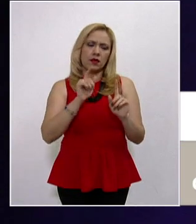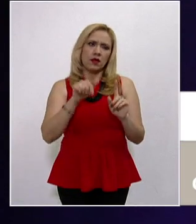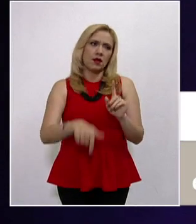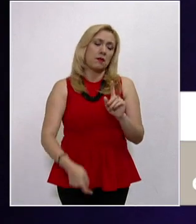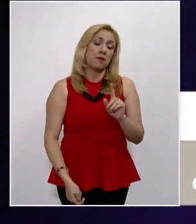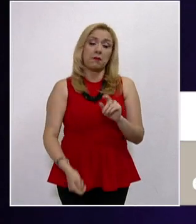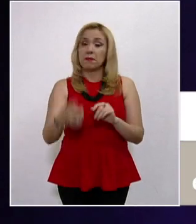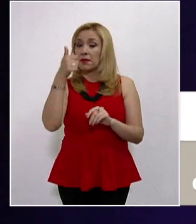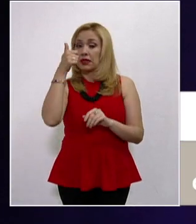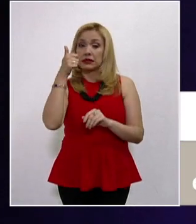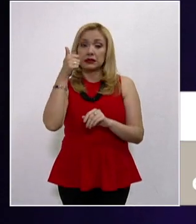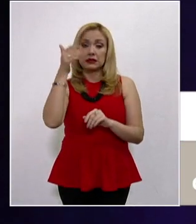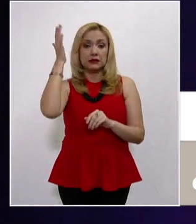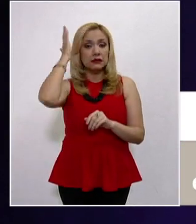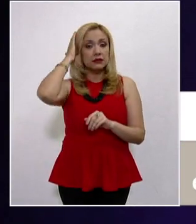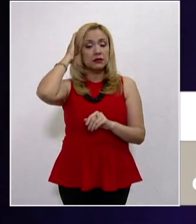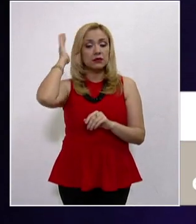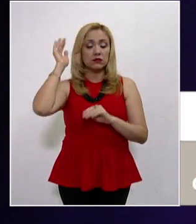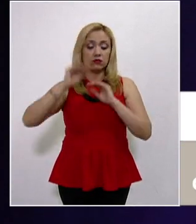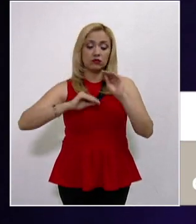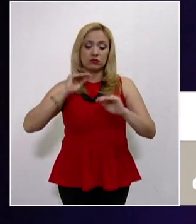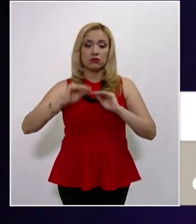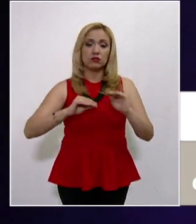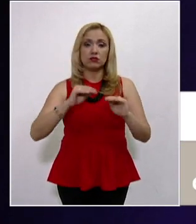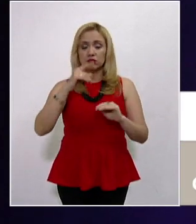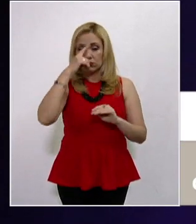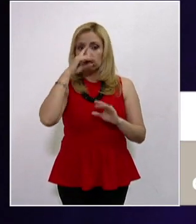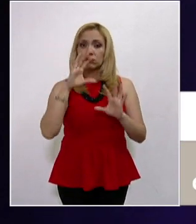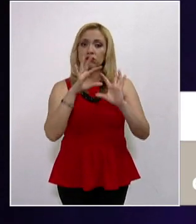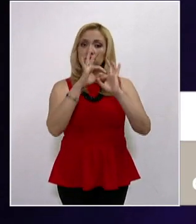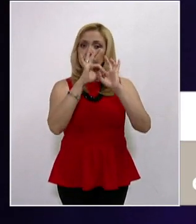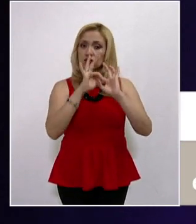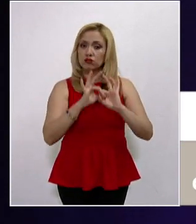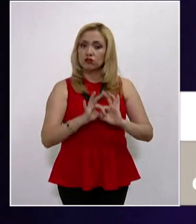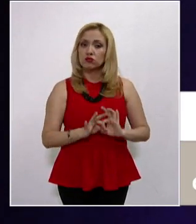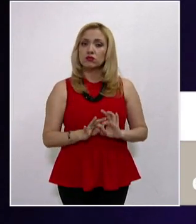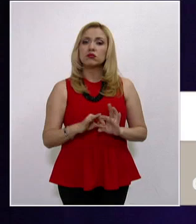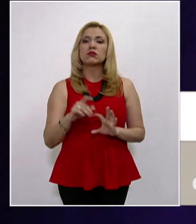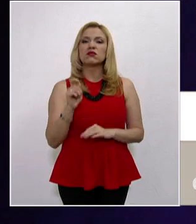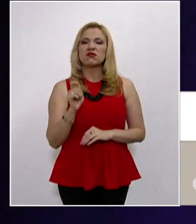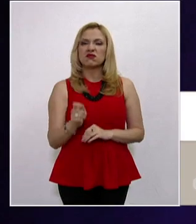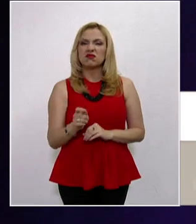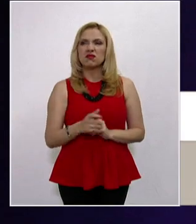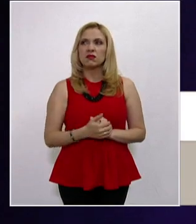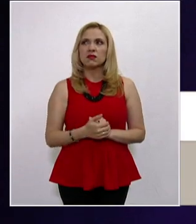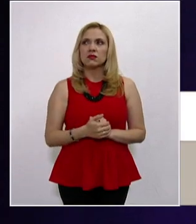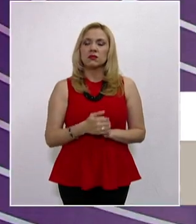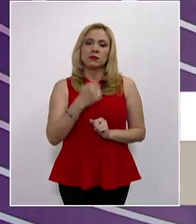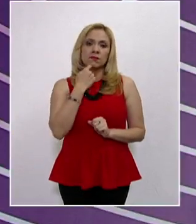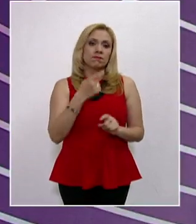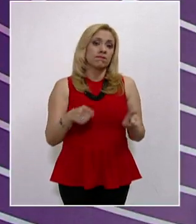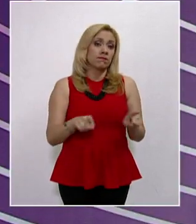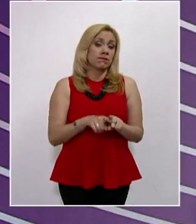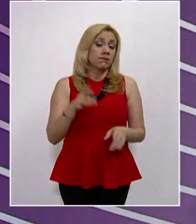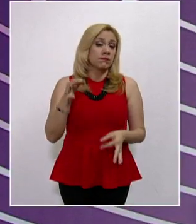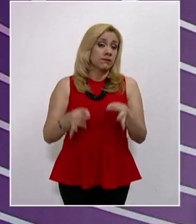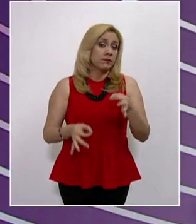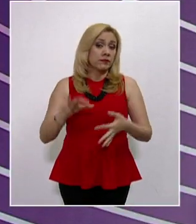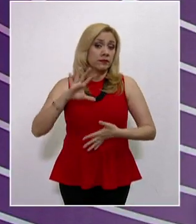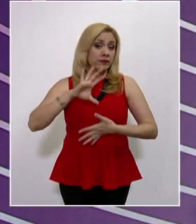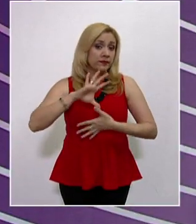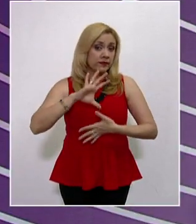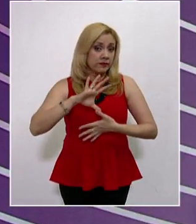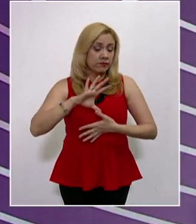pionera al empezar a desarrollar criterios que iban muy en la línea de lo establecido por la Corte